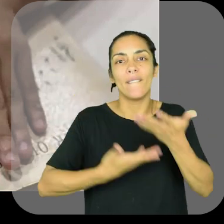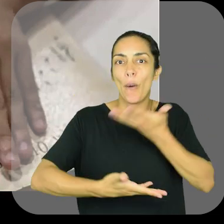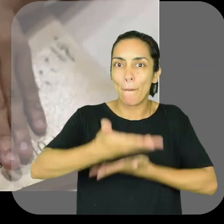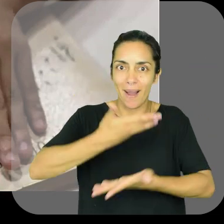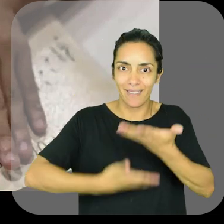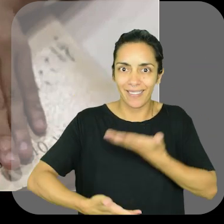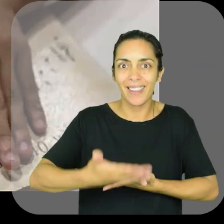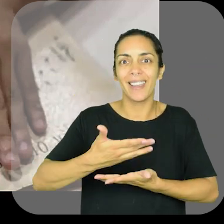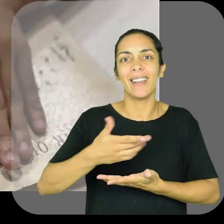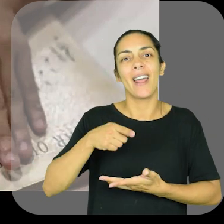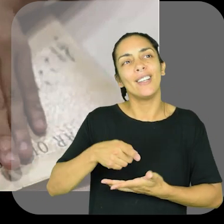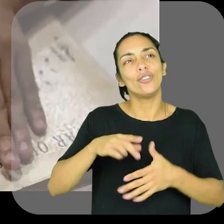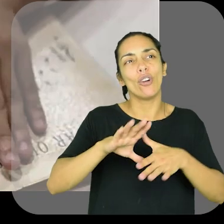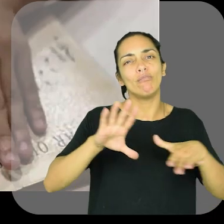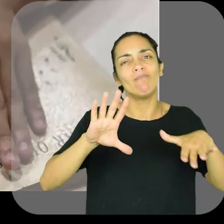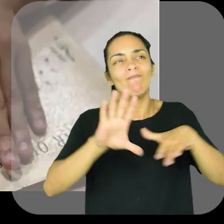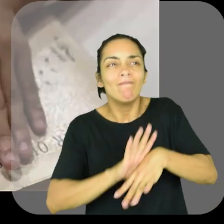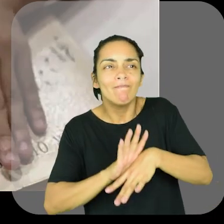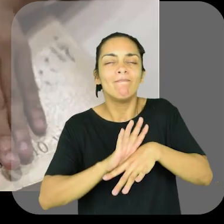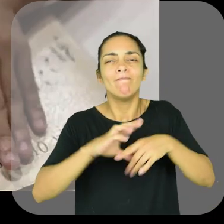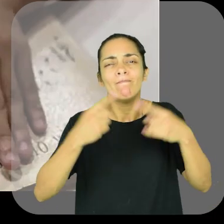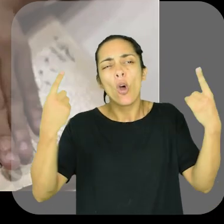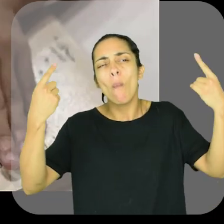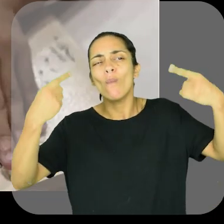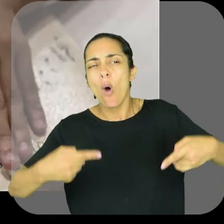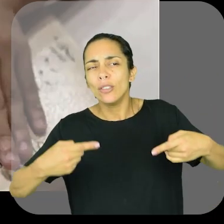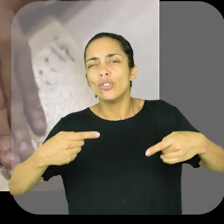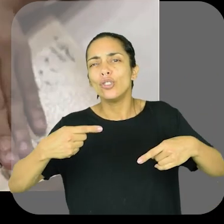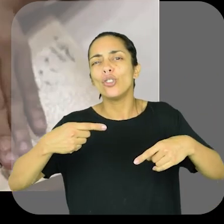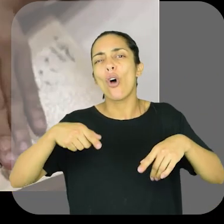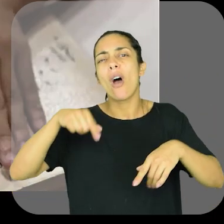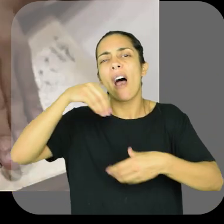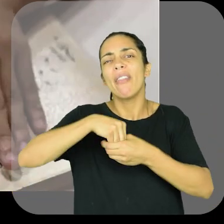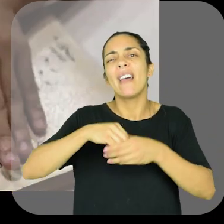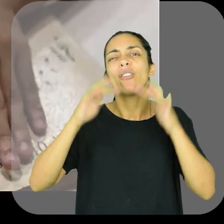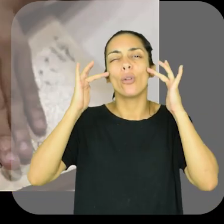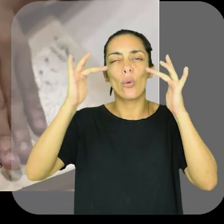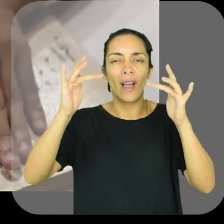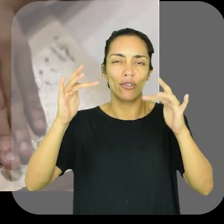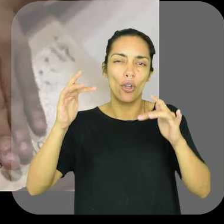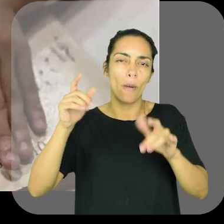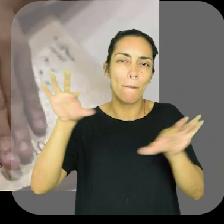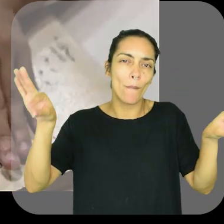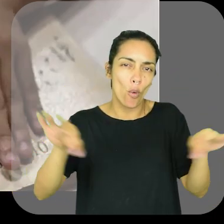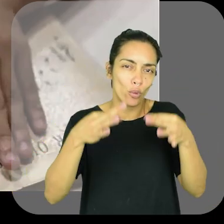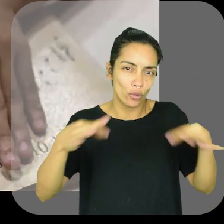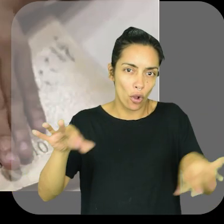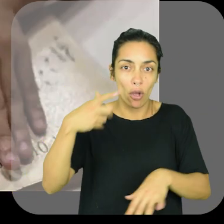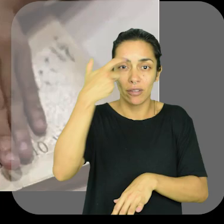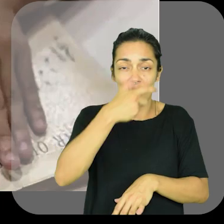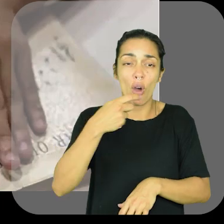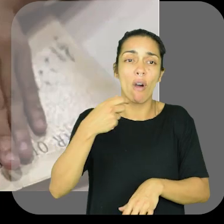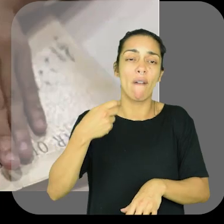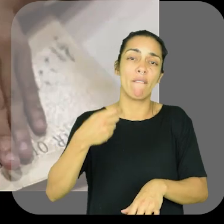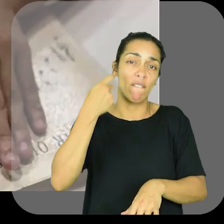estas consonancias, estas disonancias, esto que funciona muy bien en la educación para músicos ciegos, pero eso que todavía